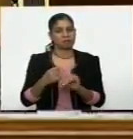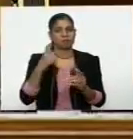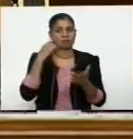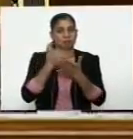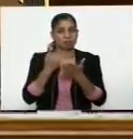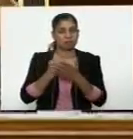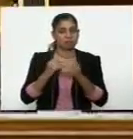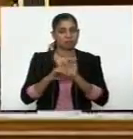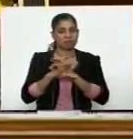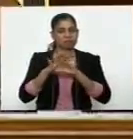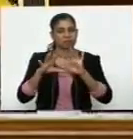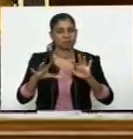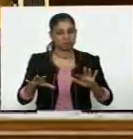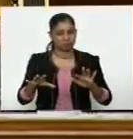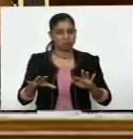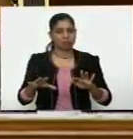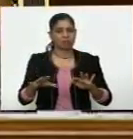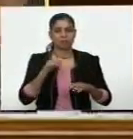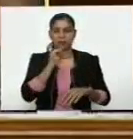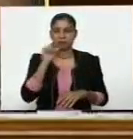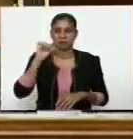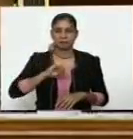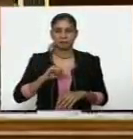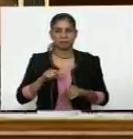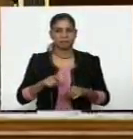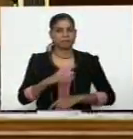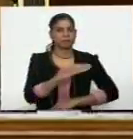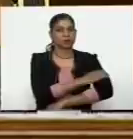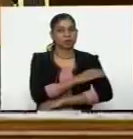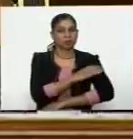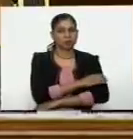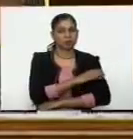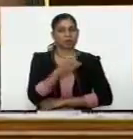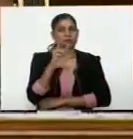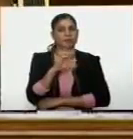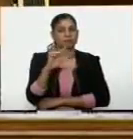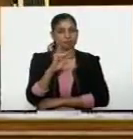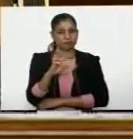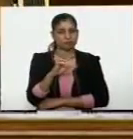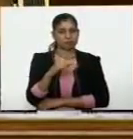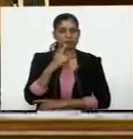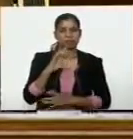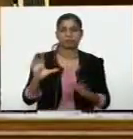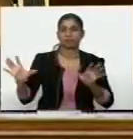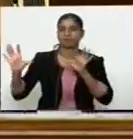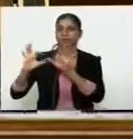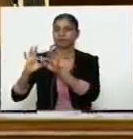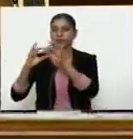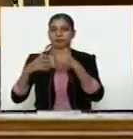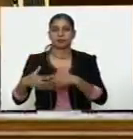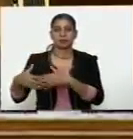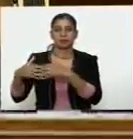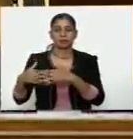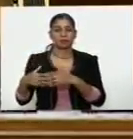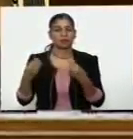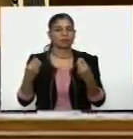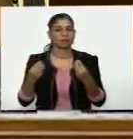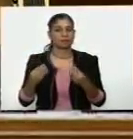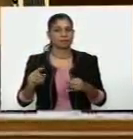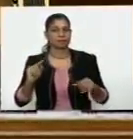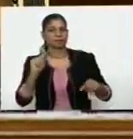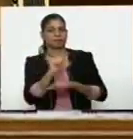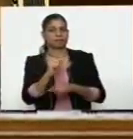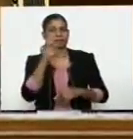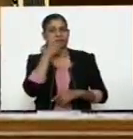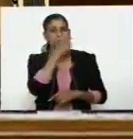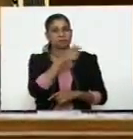constancia de la contumaz actuación de la derecha venezolana con factores imperiales para agredir al pueblo